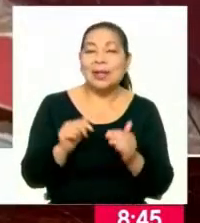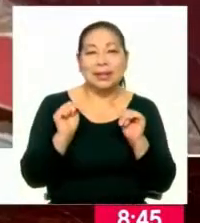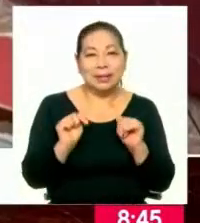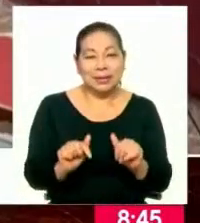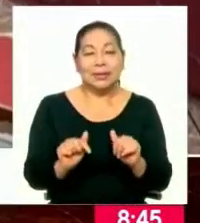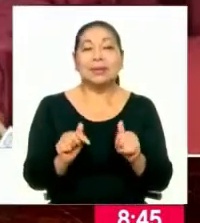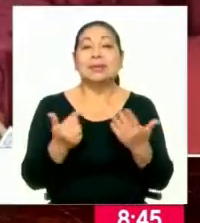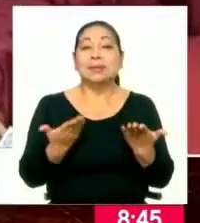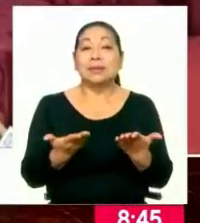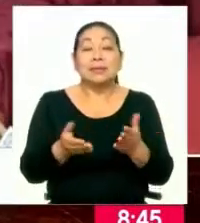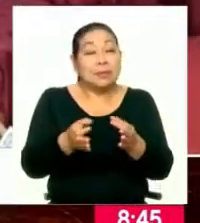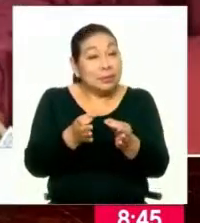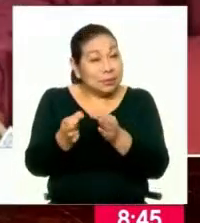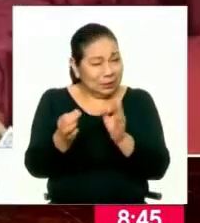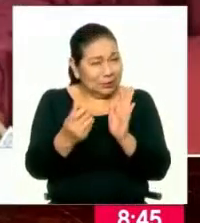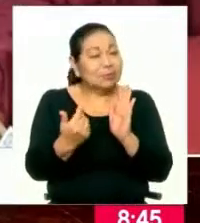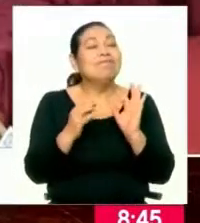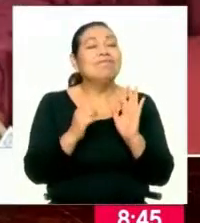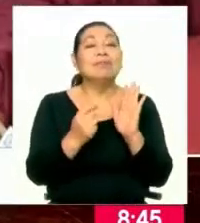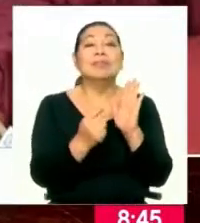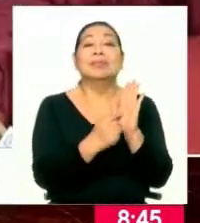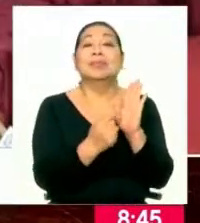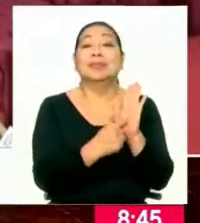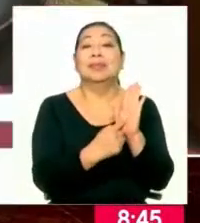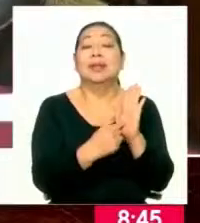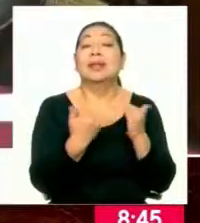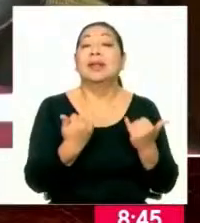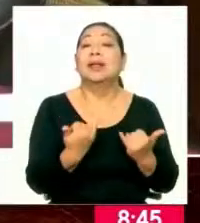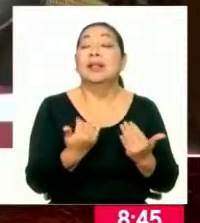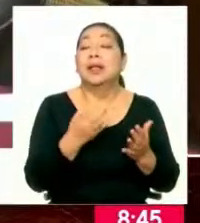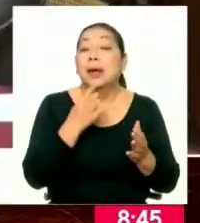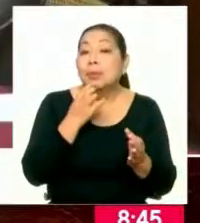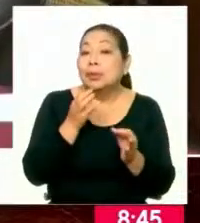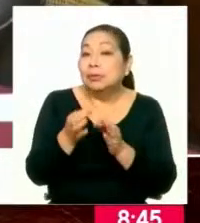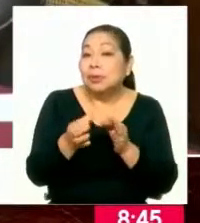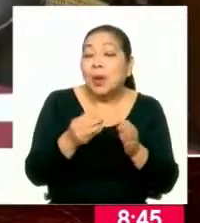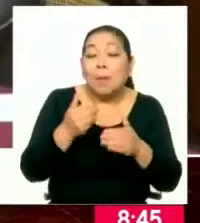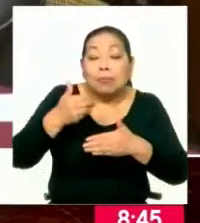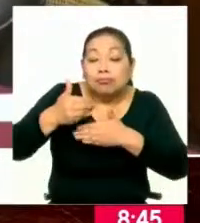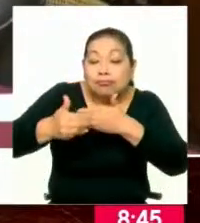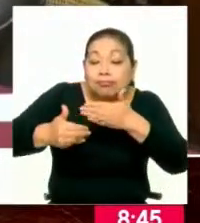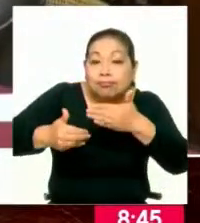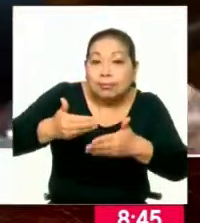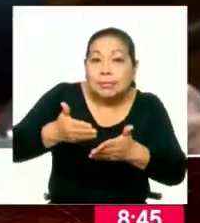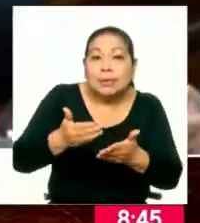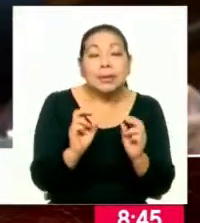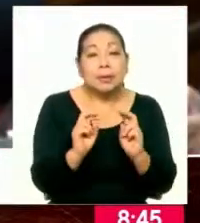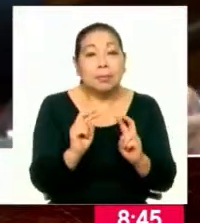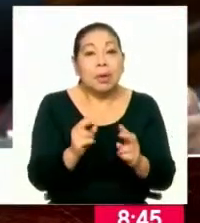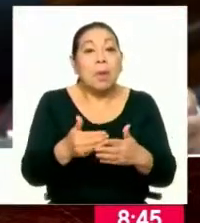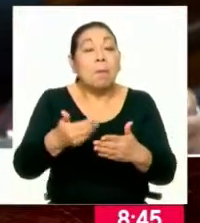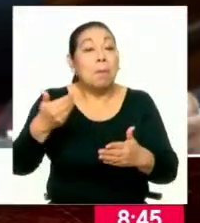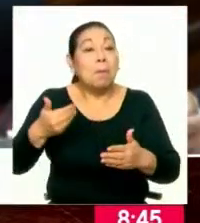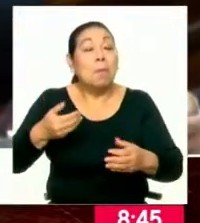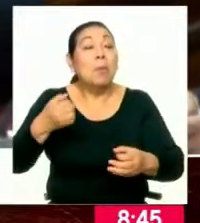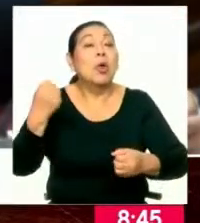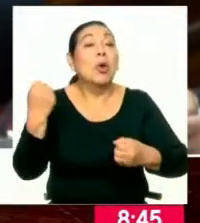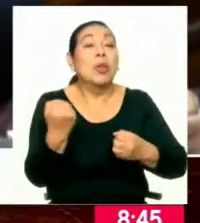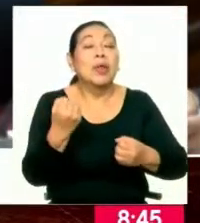también la población... ¿Y lo especifica? Claro, o sea, lo que pasa es que estamos hablando de procesos que se ven ante el Poder